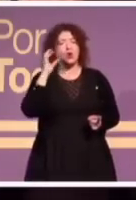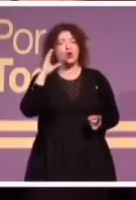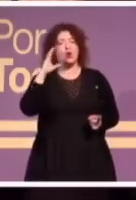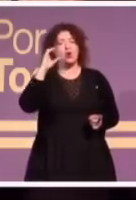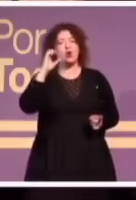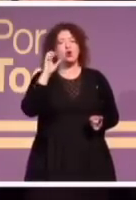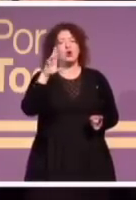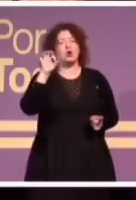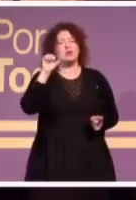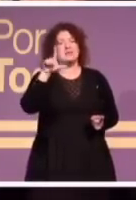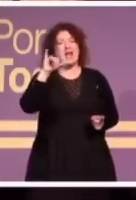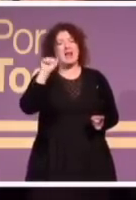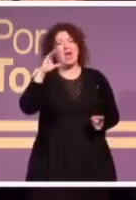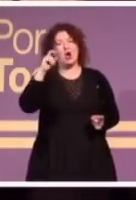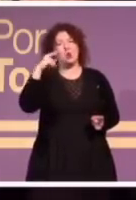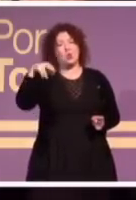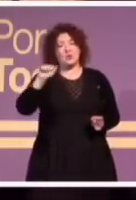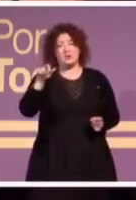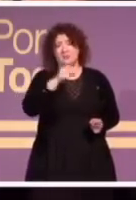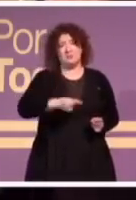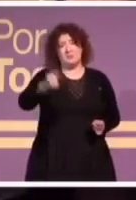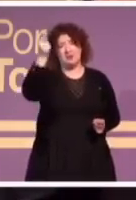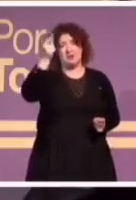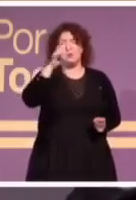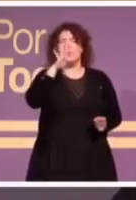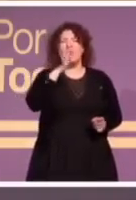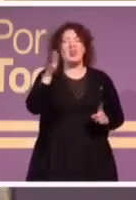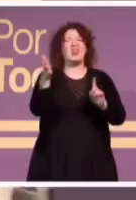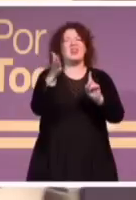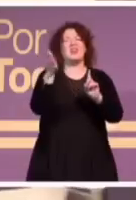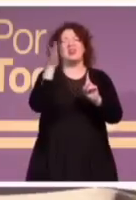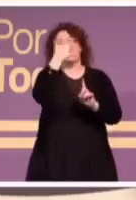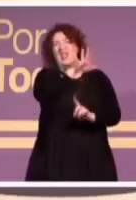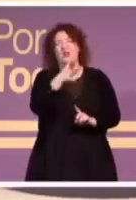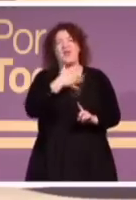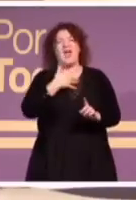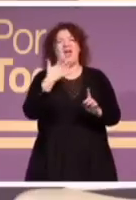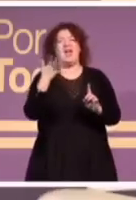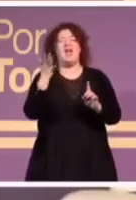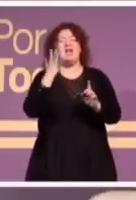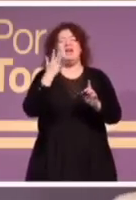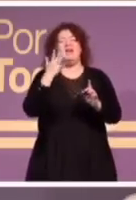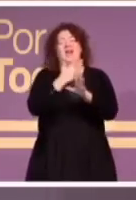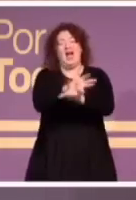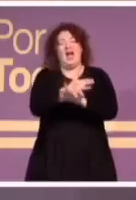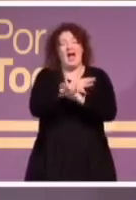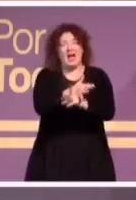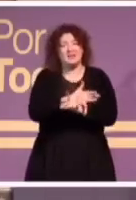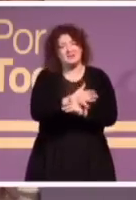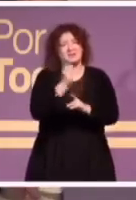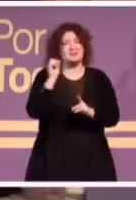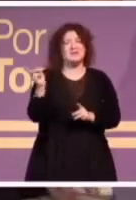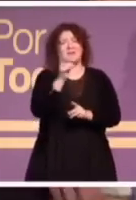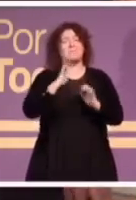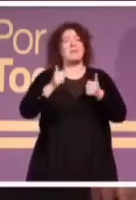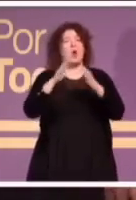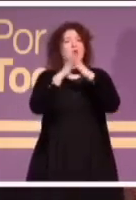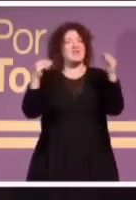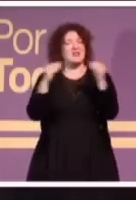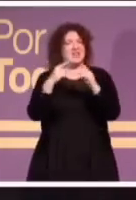la desterró porque estaba denunciando las agresiones sexuales que sufrían las mujeres que empezaban a ir a la